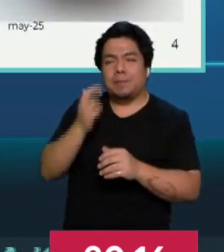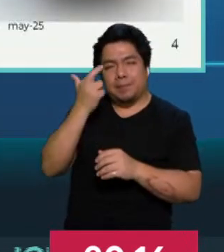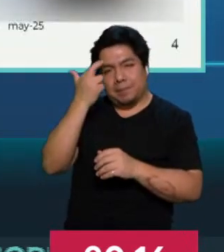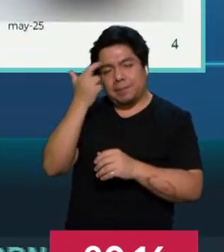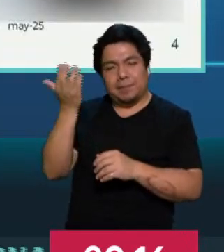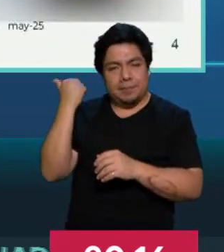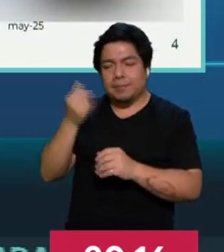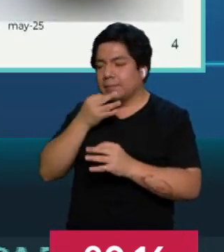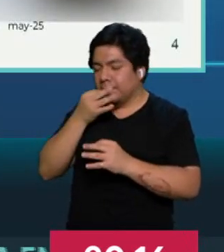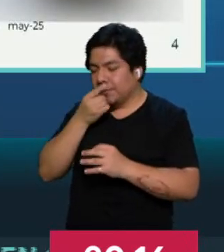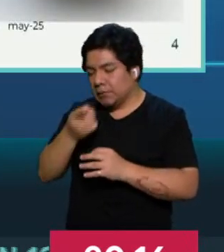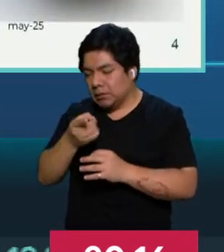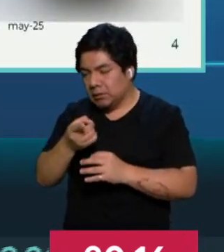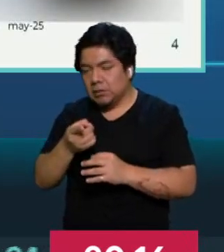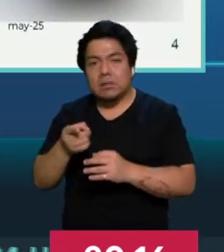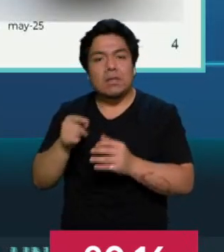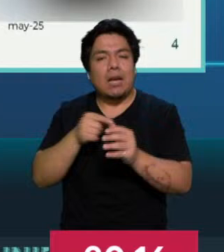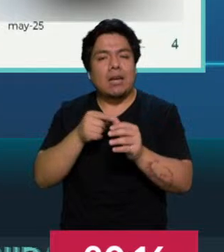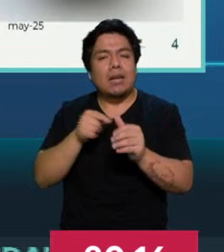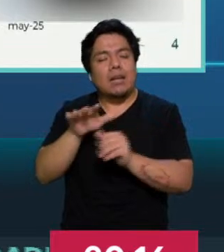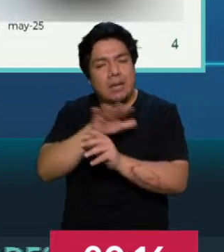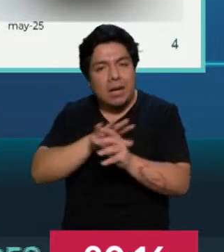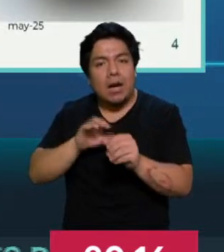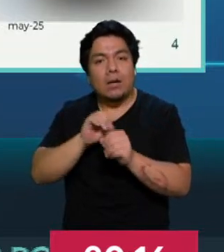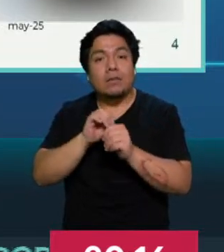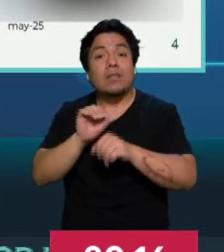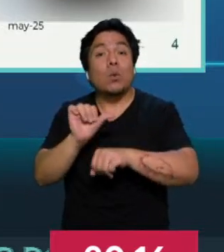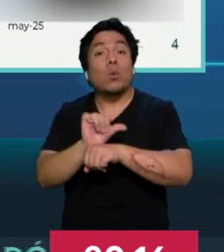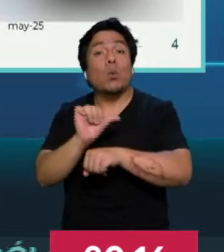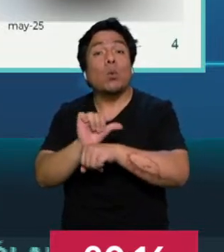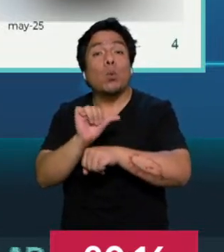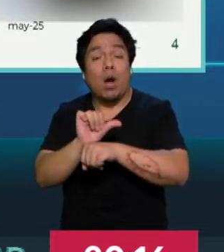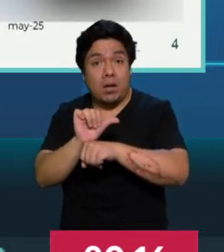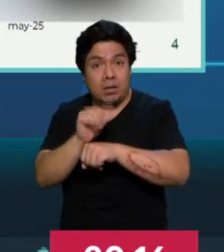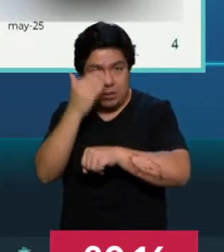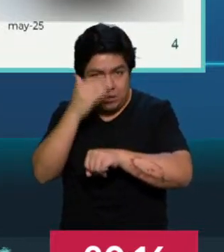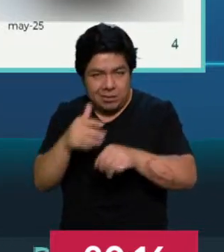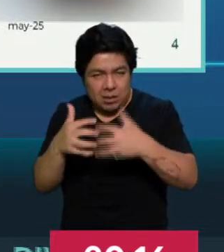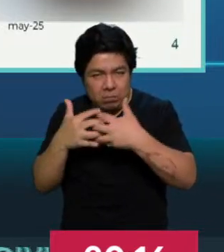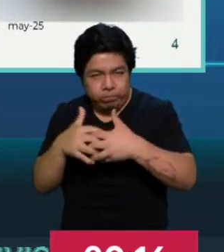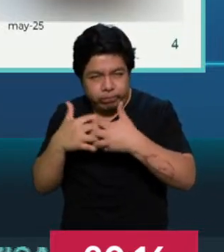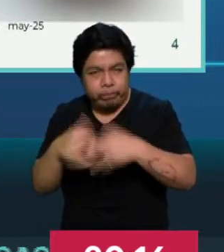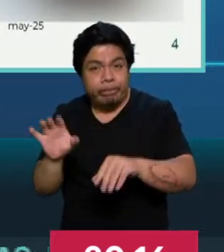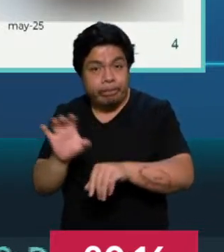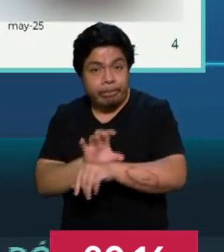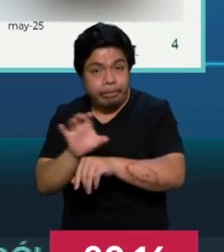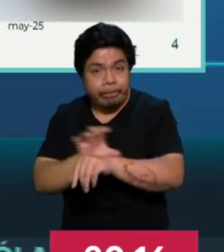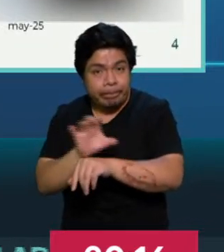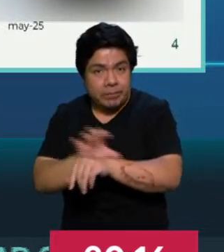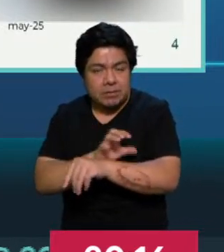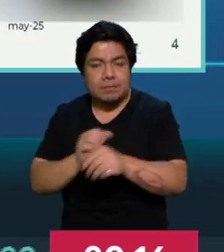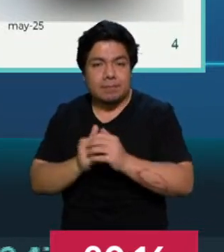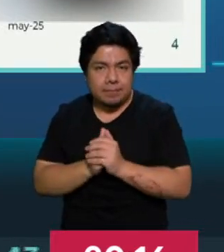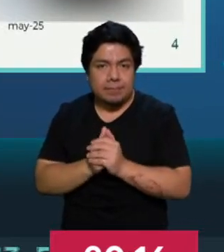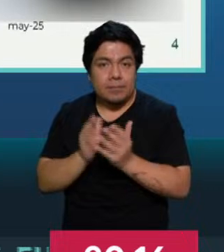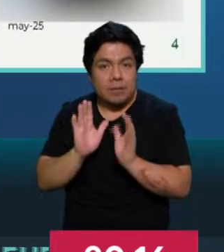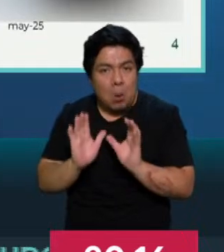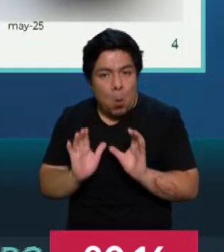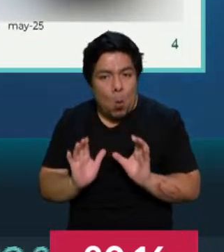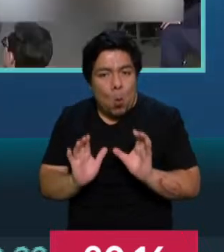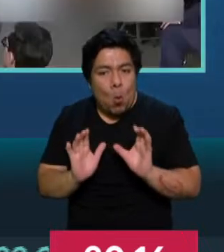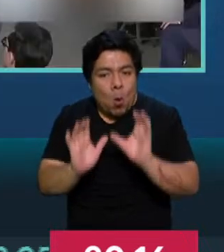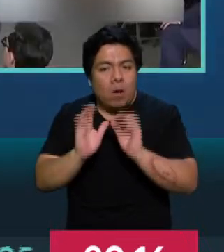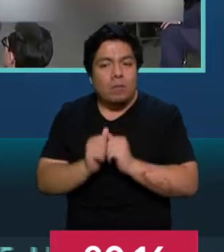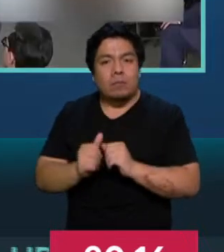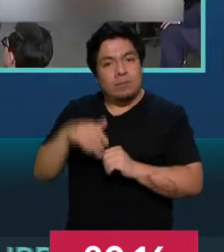al principio en torno a lo de los autos y de la industria eléctrica, el impulso también